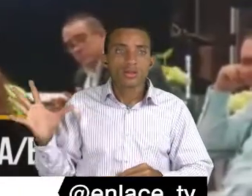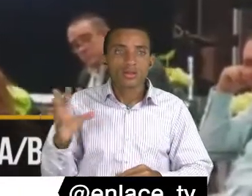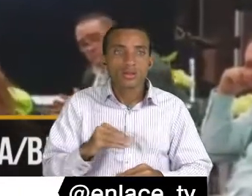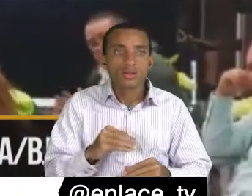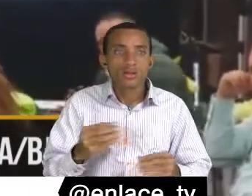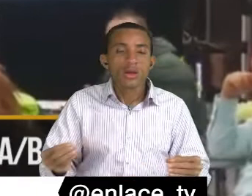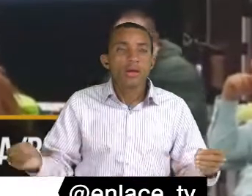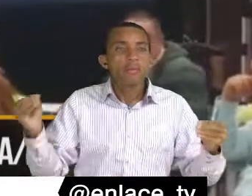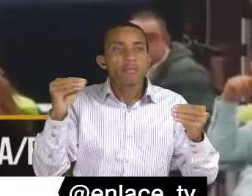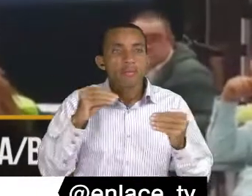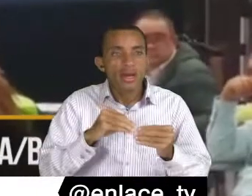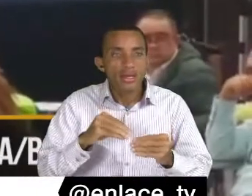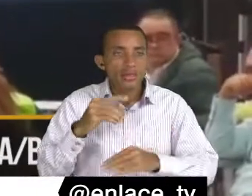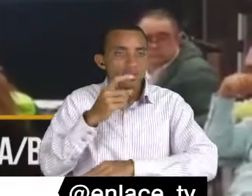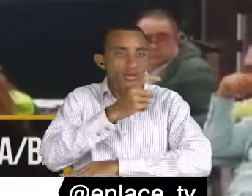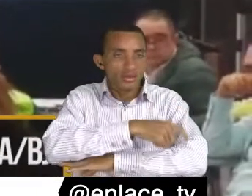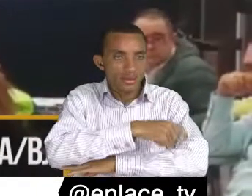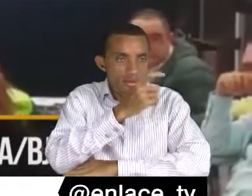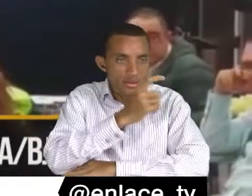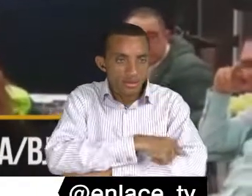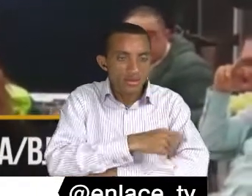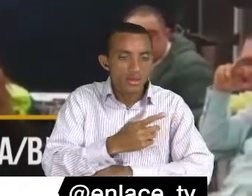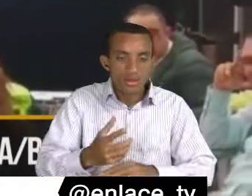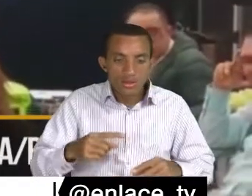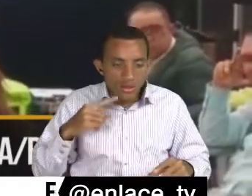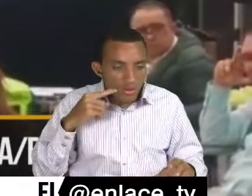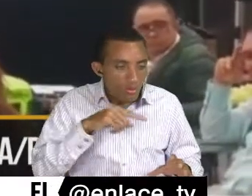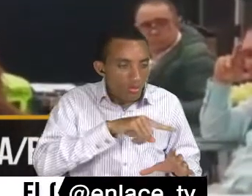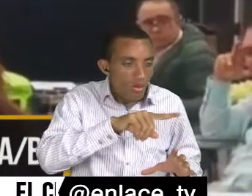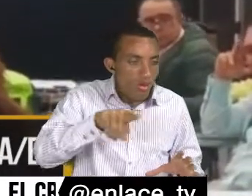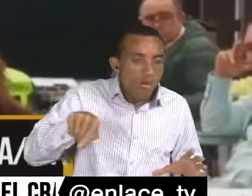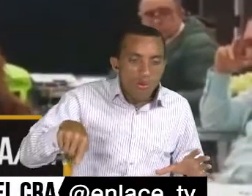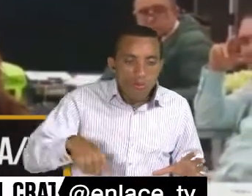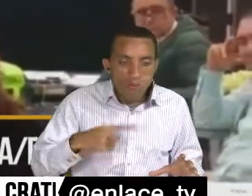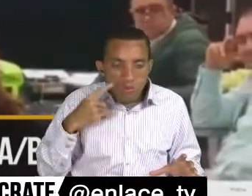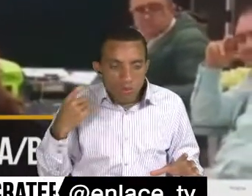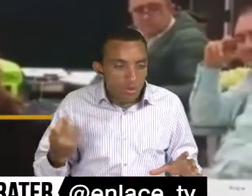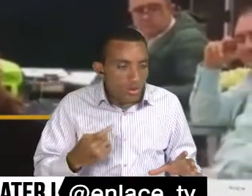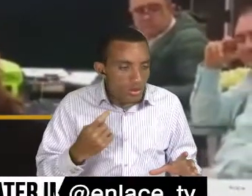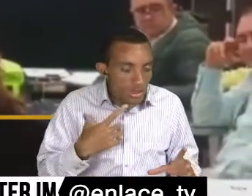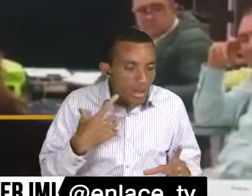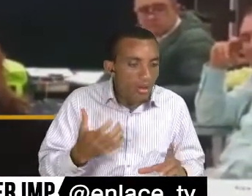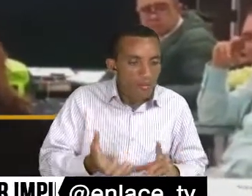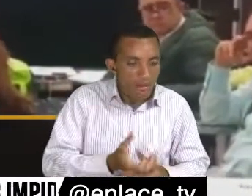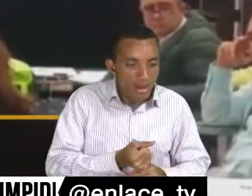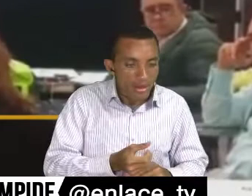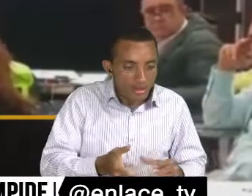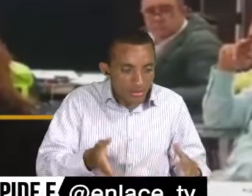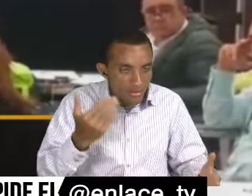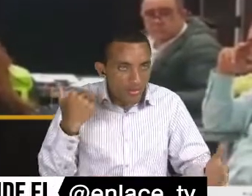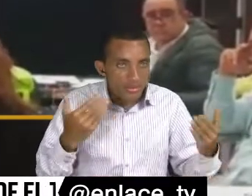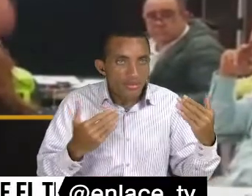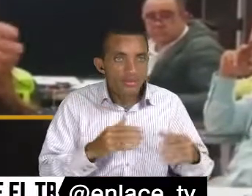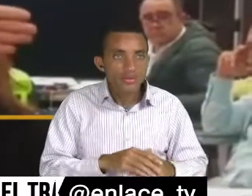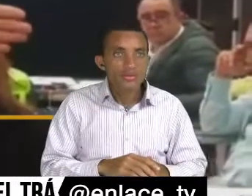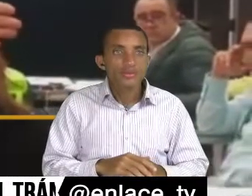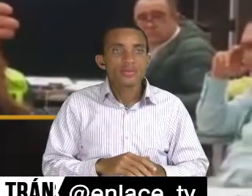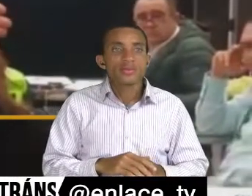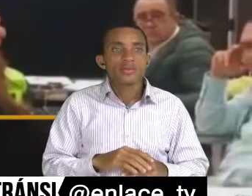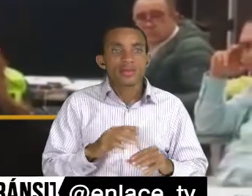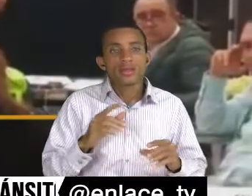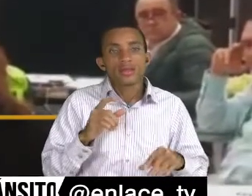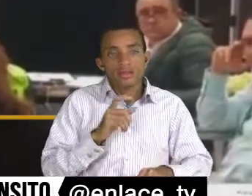más petróleo y más gas. Hay pedidos, como dice el Eclesiastés, ¿no? Hay tiempo para